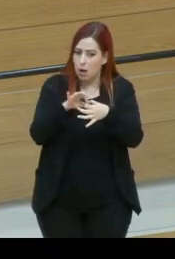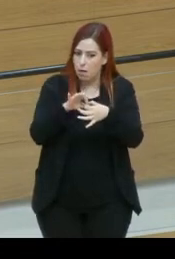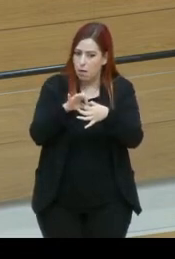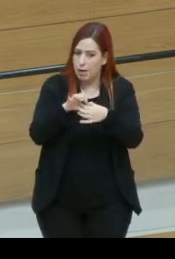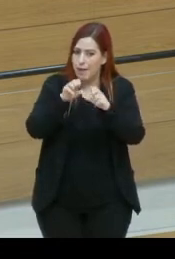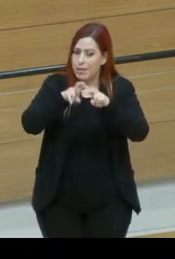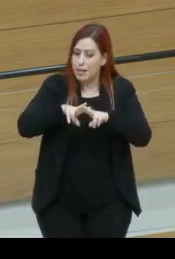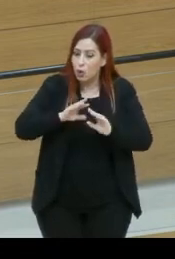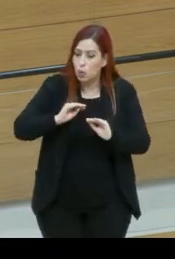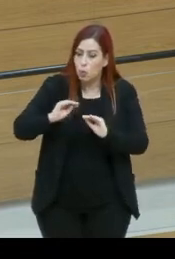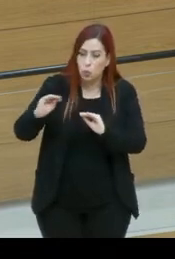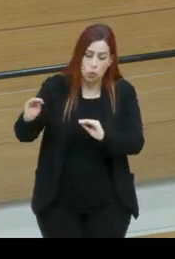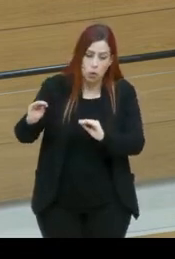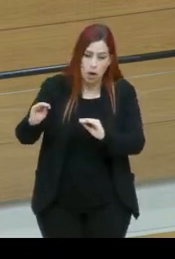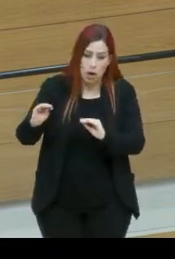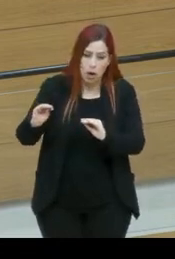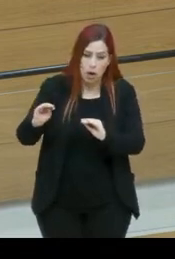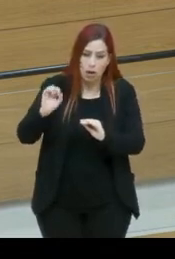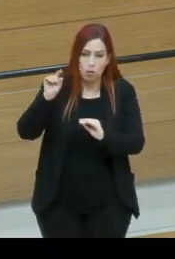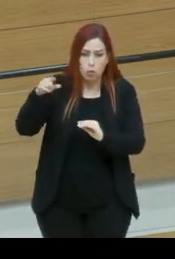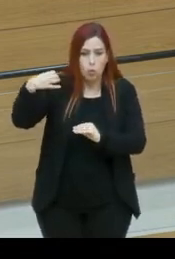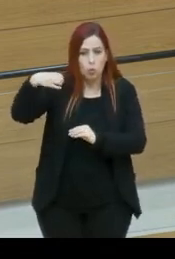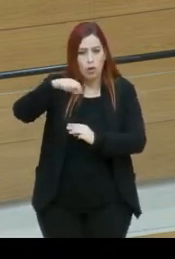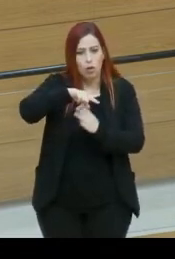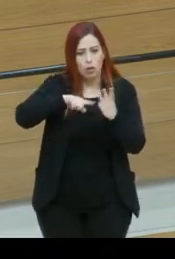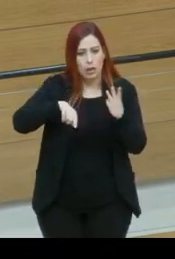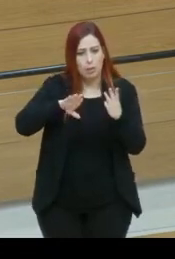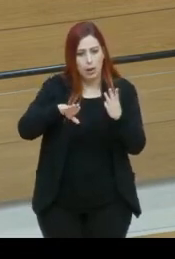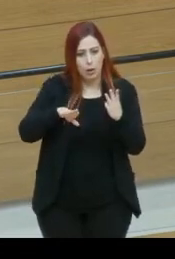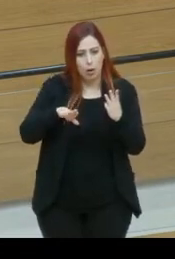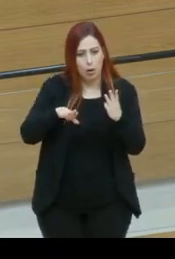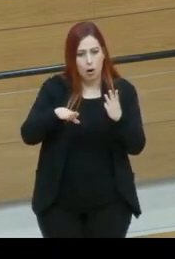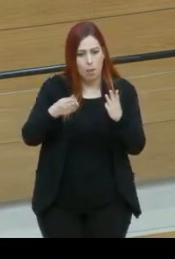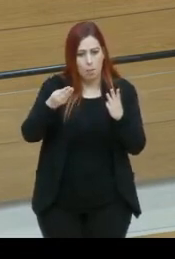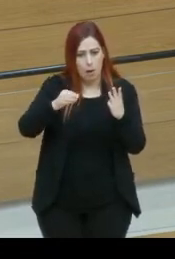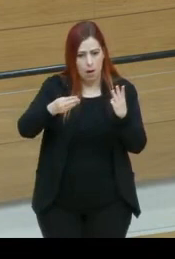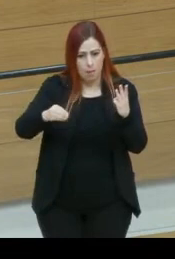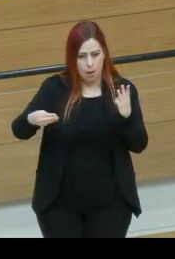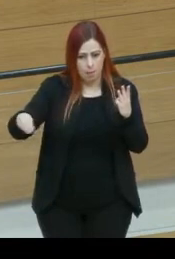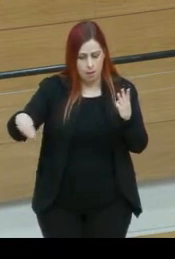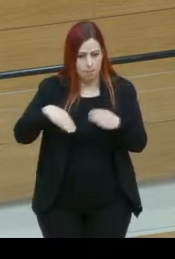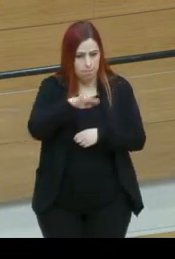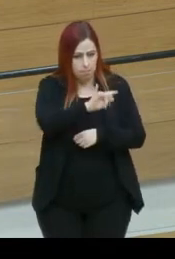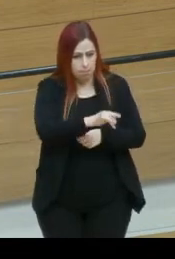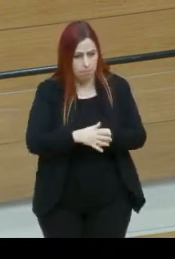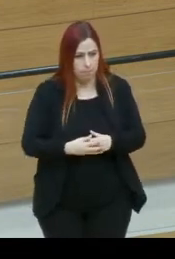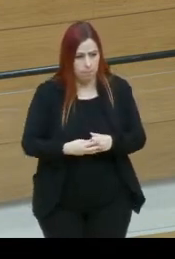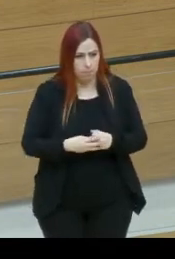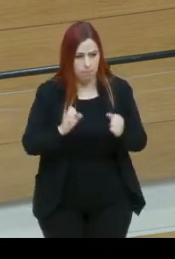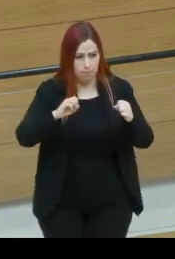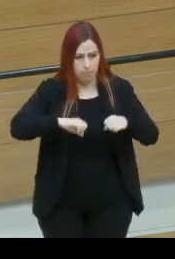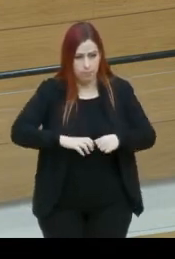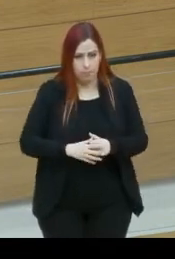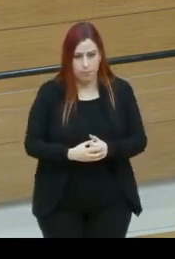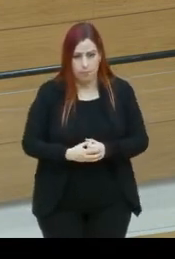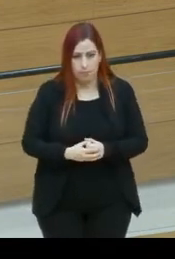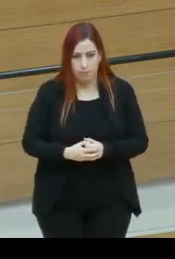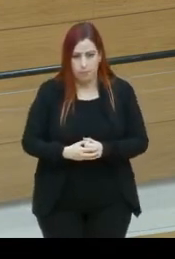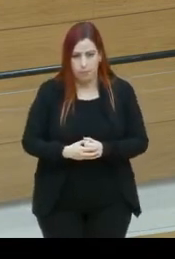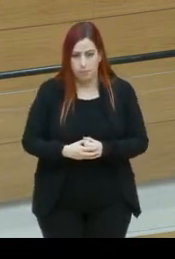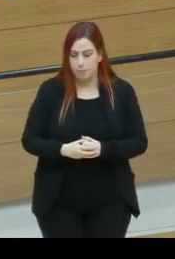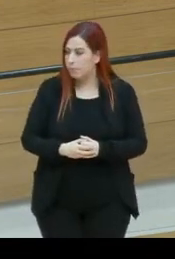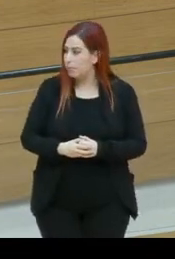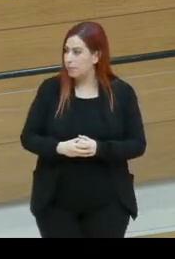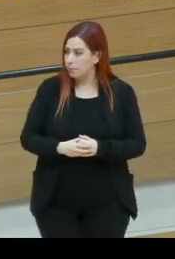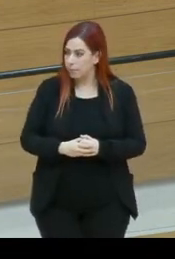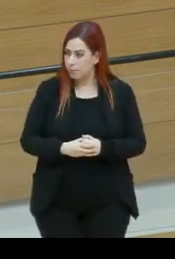tu investigación. Tú te centras solo en 3, pero hay más, ¿no? Hay más, claro. Bueno, vale, gracias.